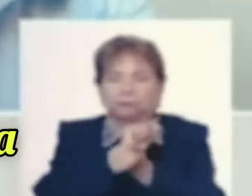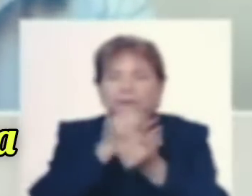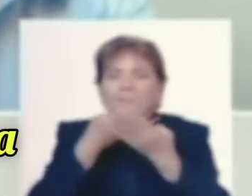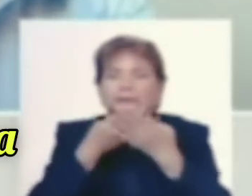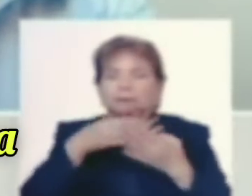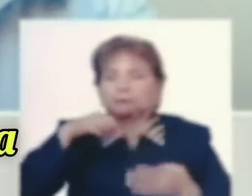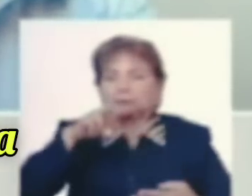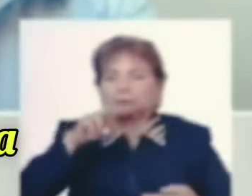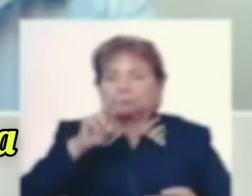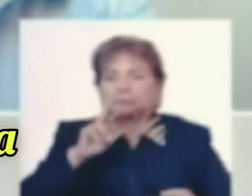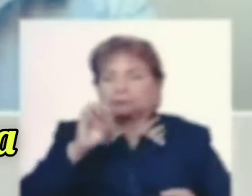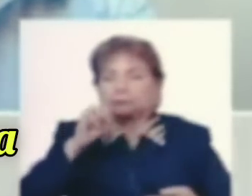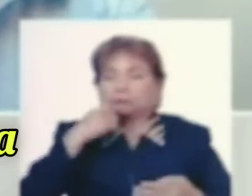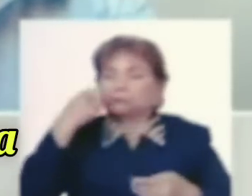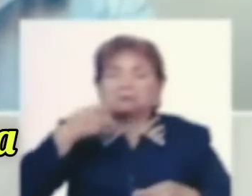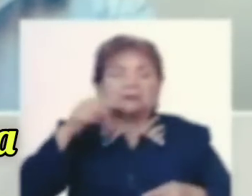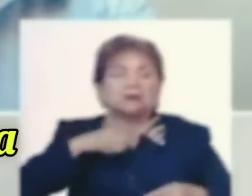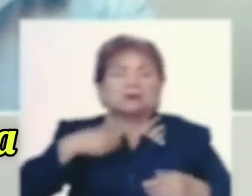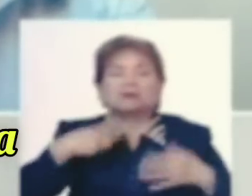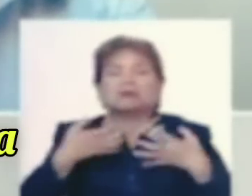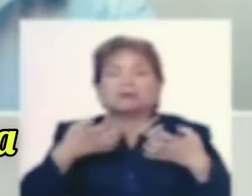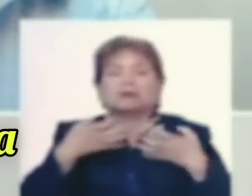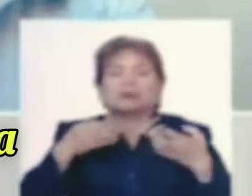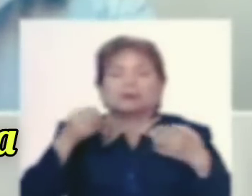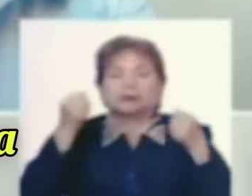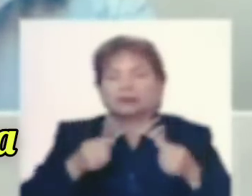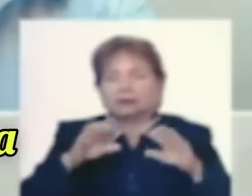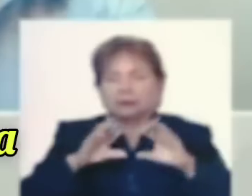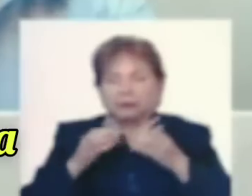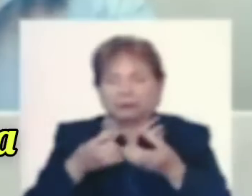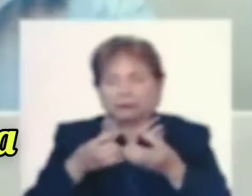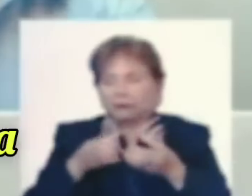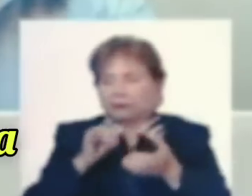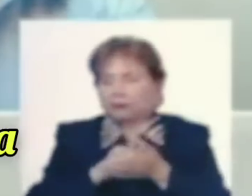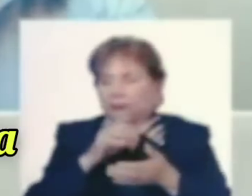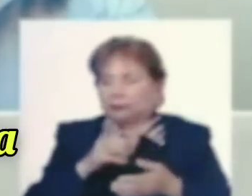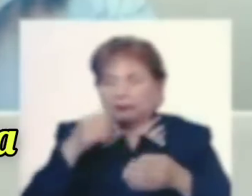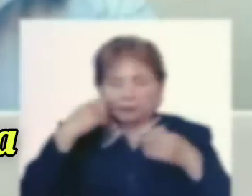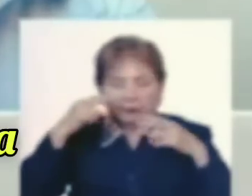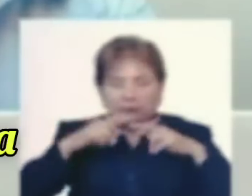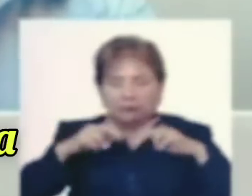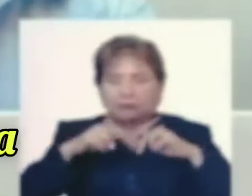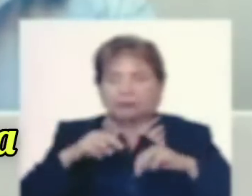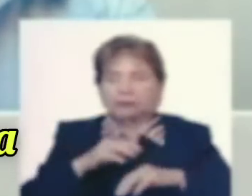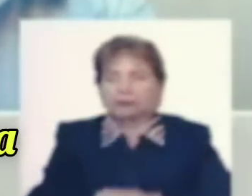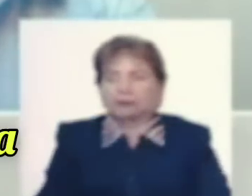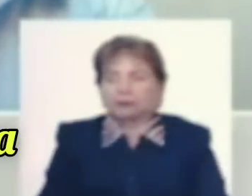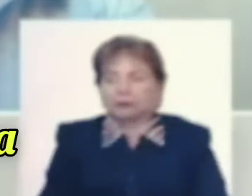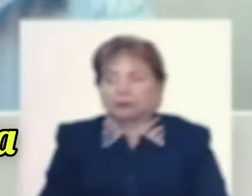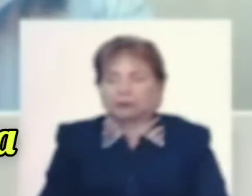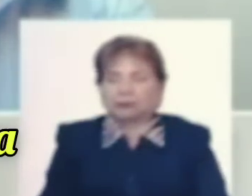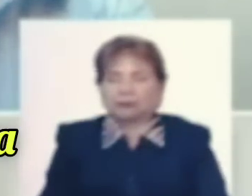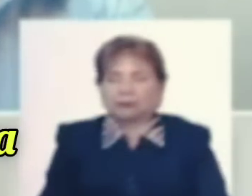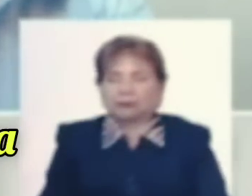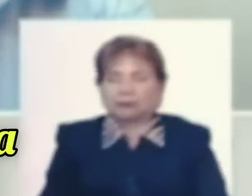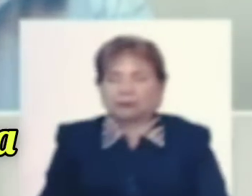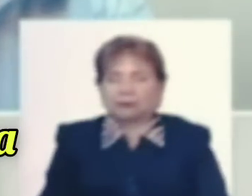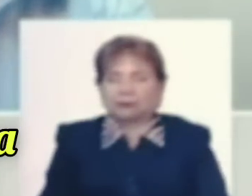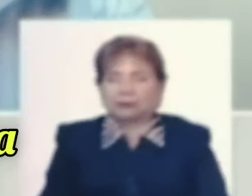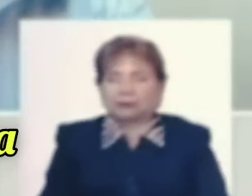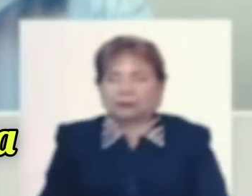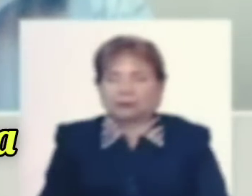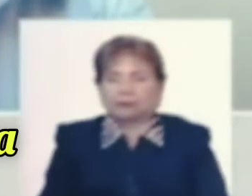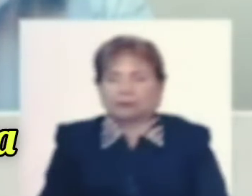preventiva, usted no puede disponer de las decisiones de las comisiones de investigación. Señor presidente, a mí me ha llegado